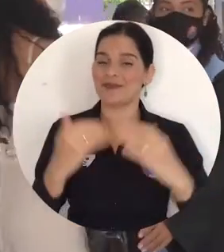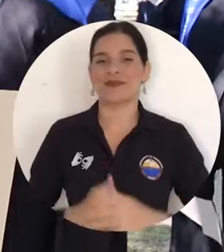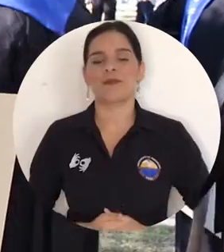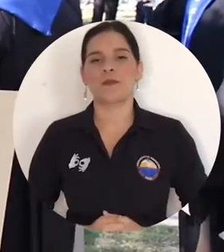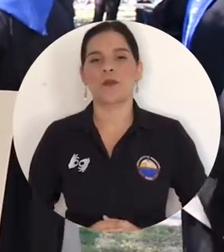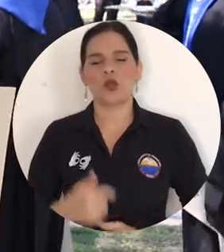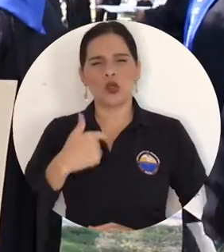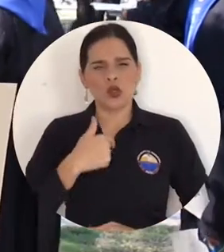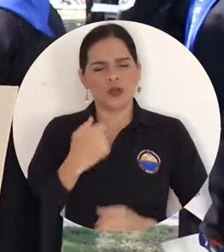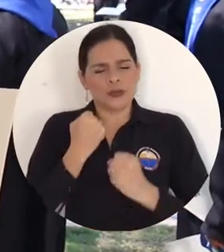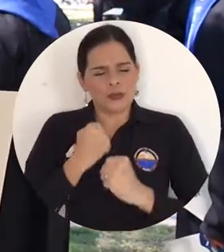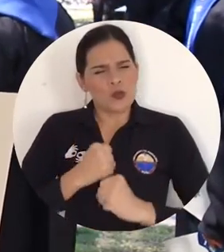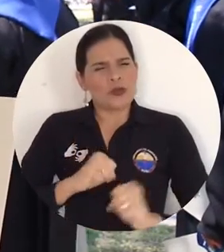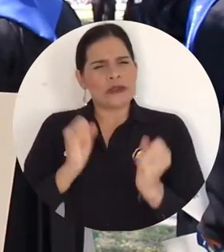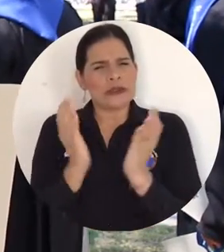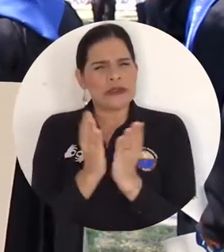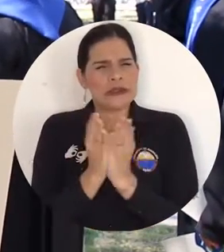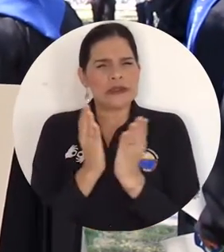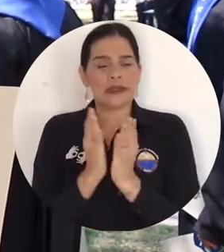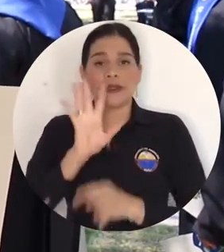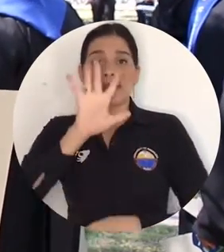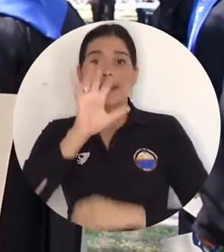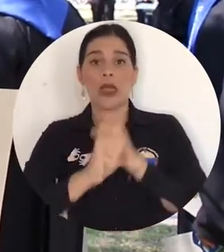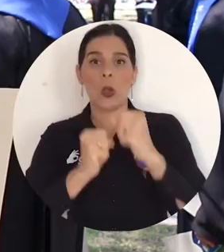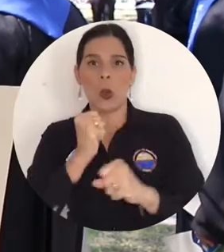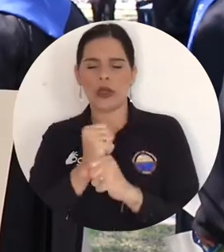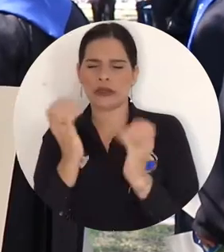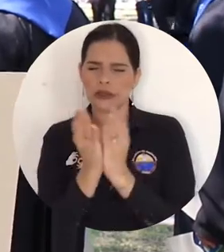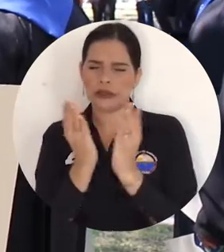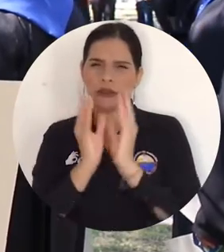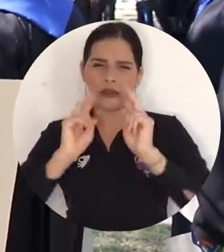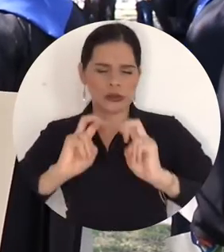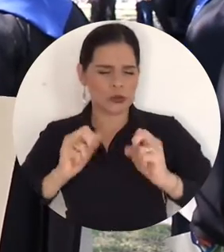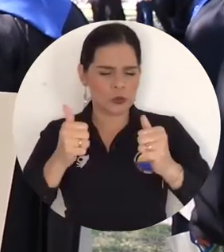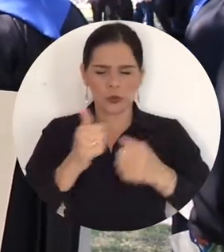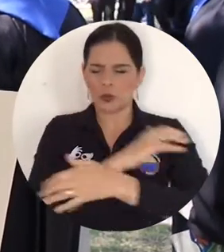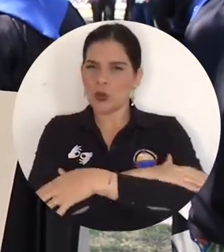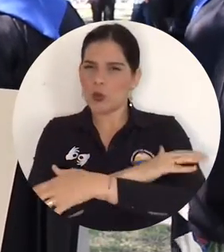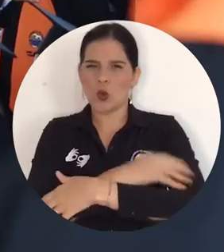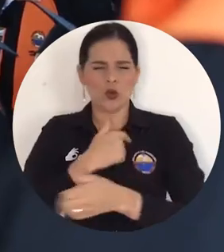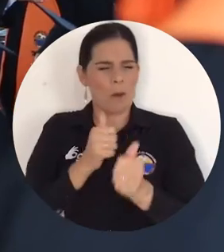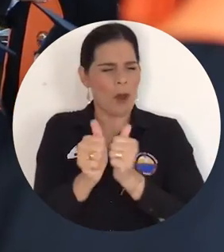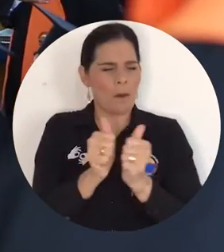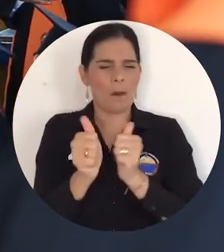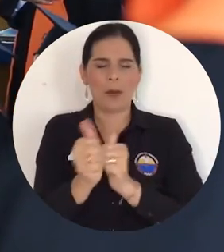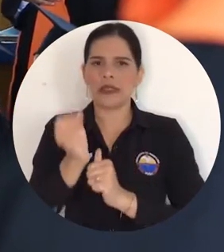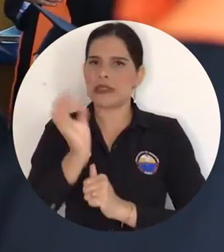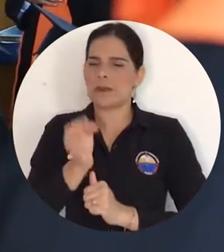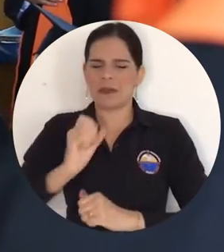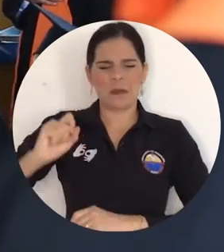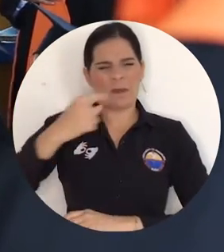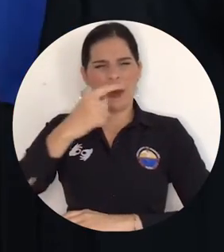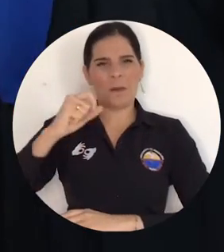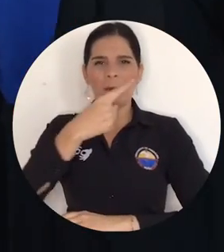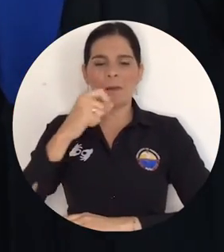por mi esmero y por mi esfuerzo durante todos mis cinco años de carrera siempre me preocupé por ser una de las mejores por ocupar